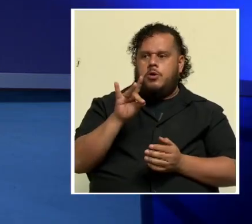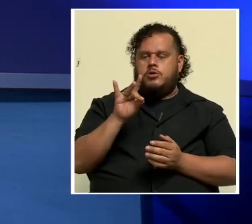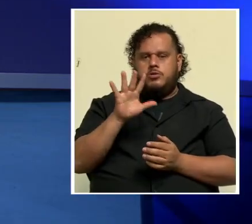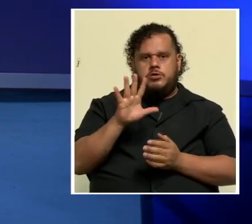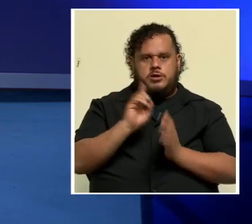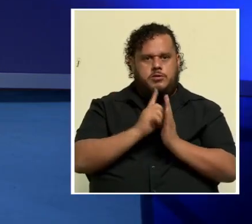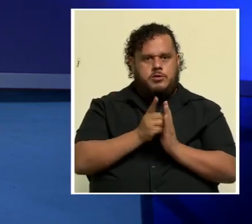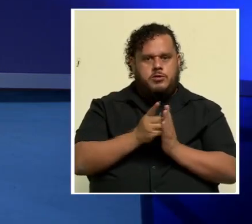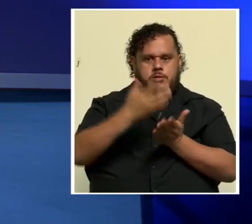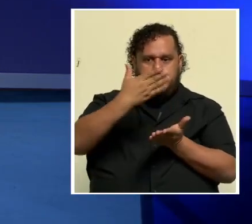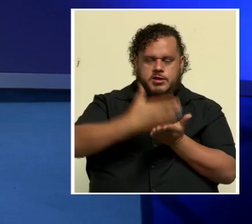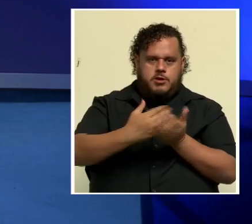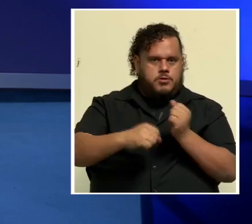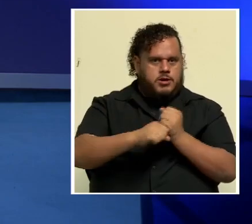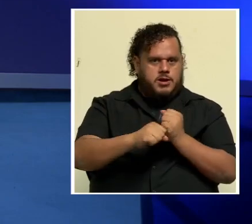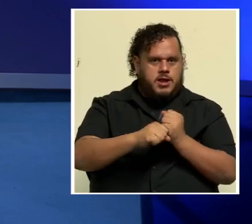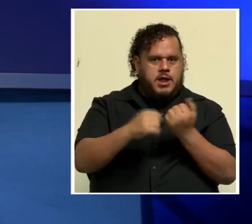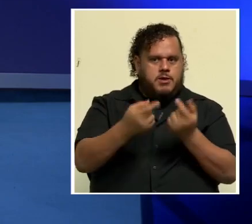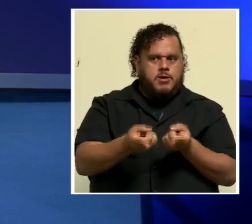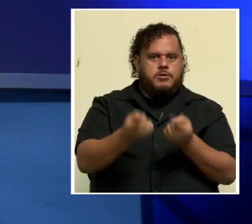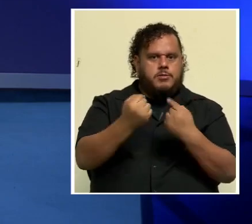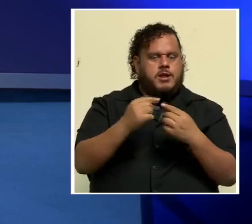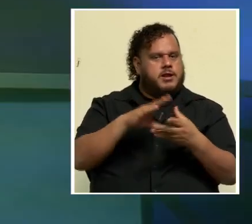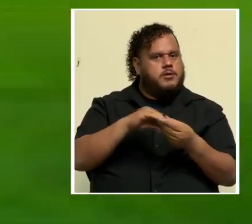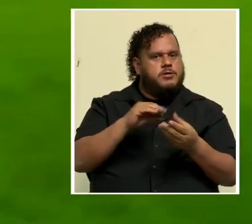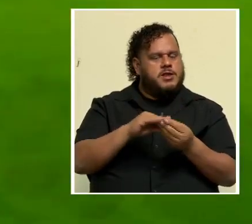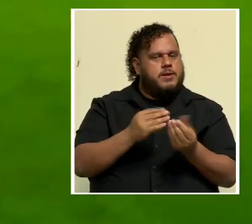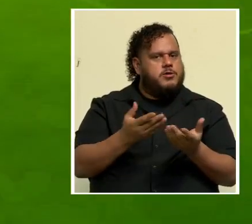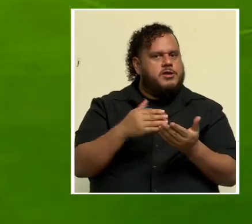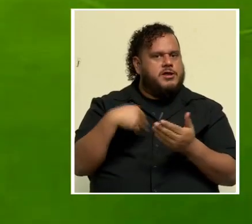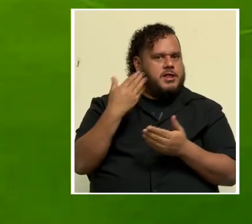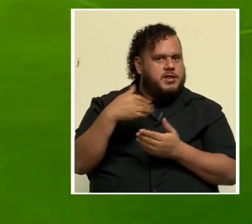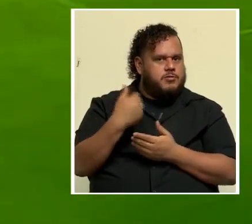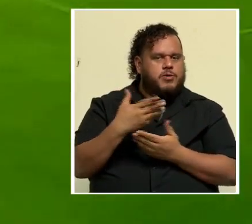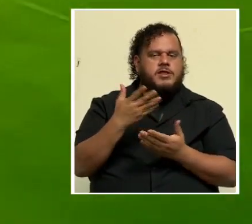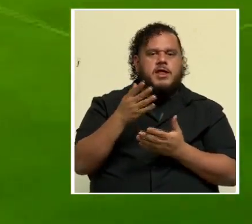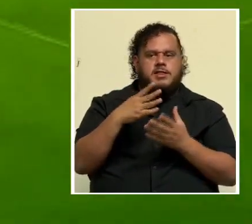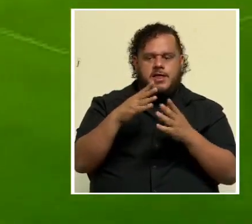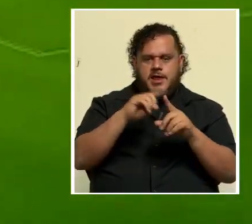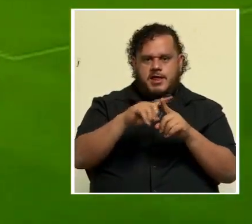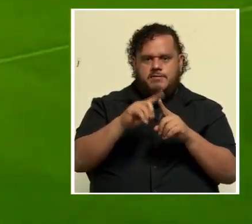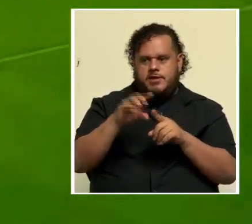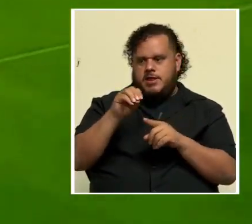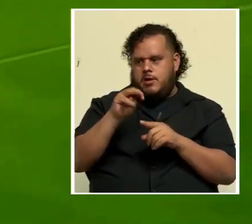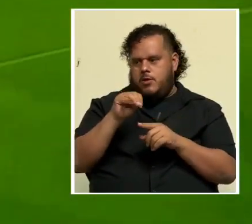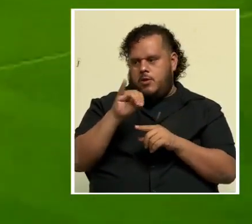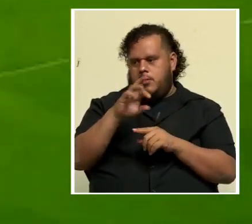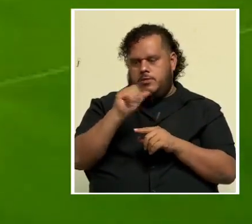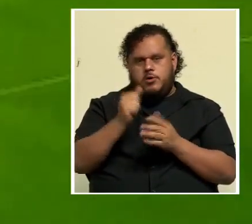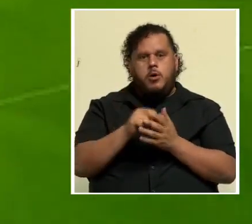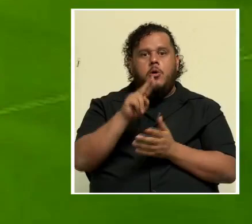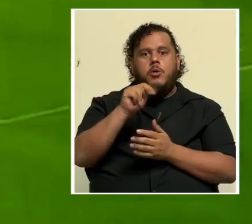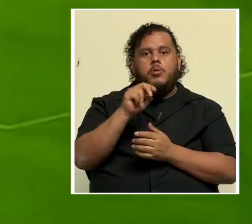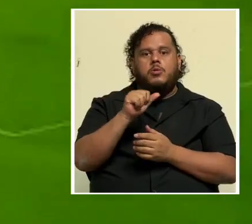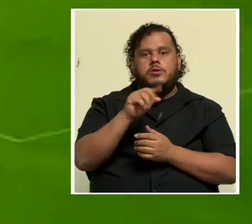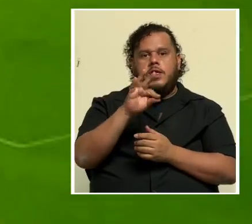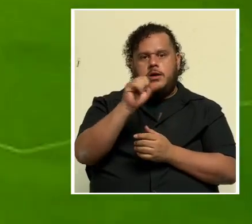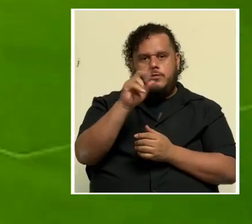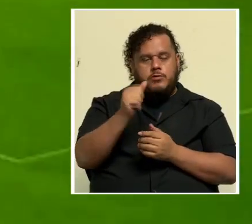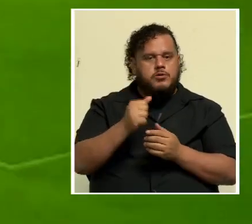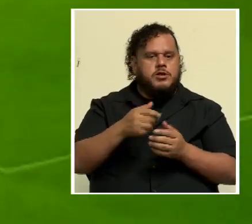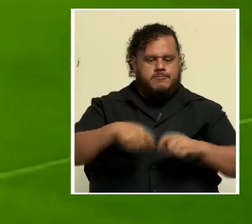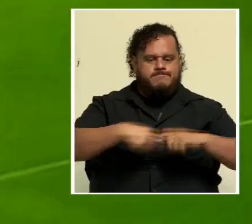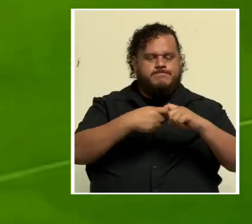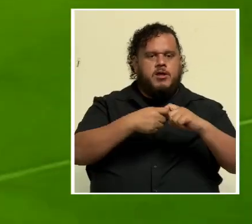8:05, vamos a hacer una pausa comercial. Al volver le contamos que tras los brotes de la variante Omicron, UNAFUT suspende los primeros 3 juegos